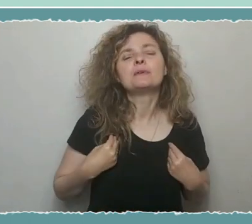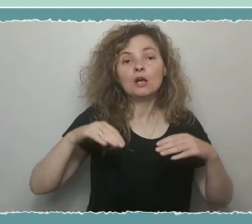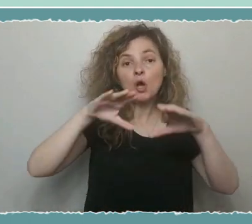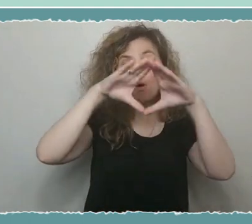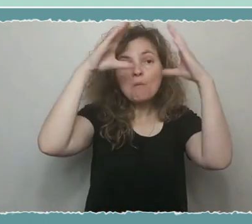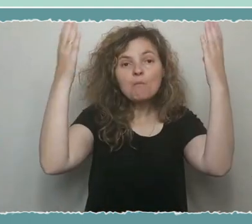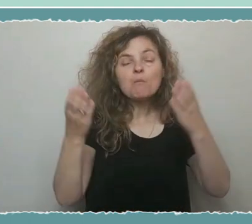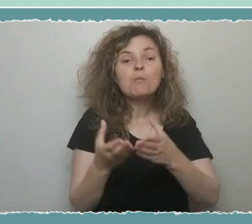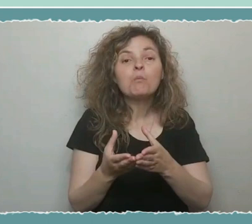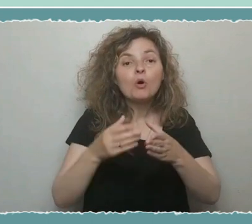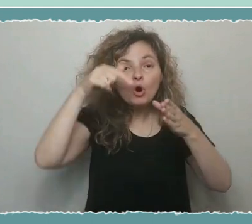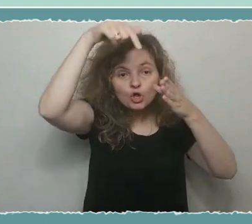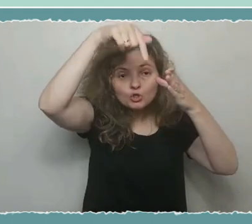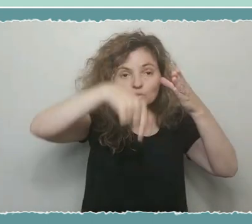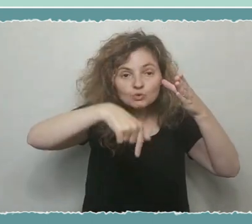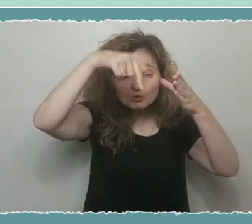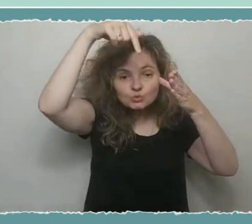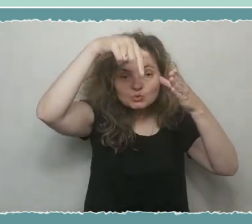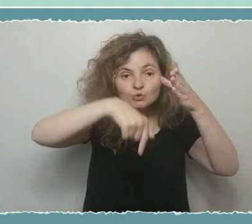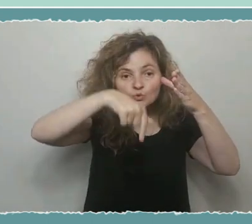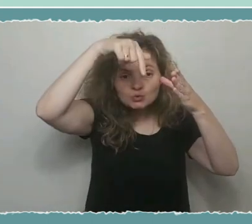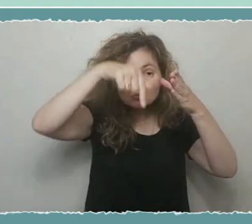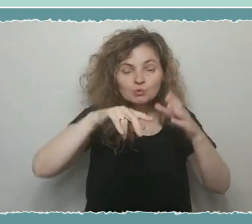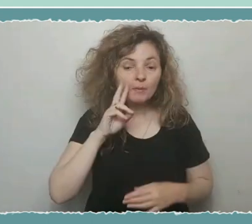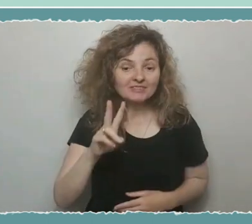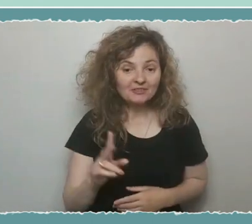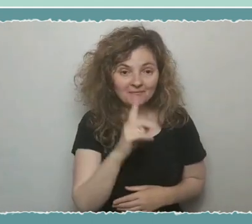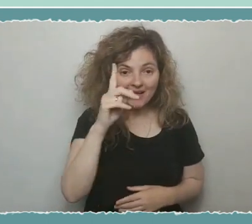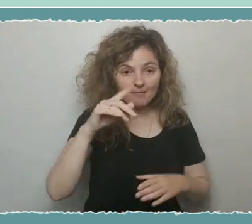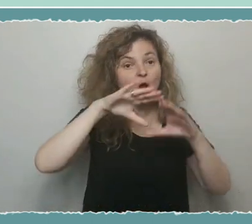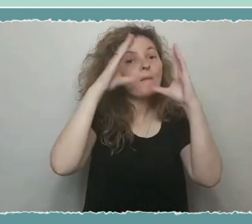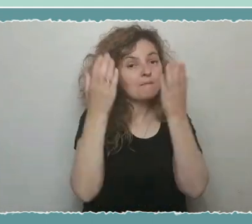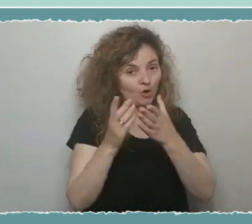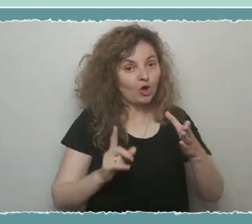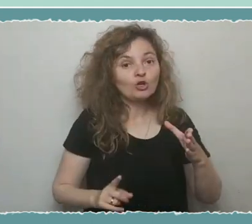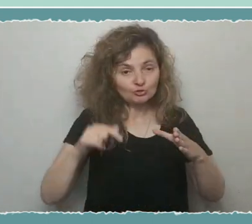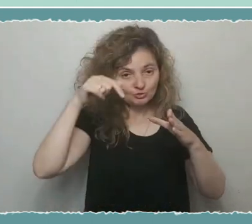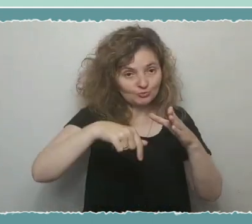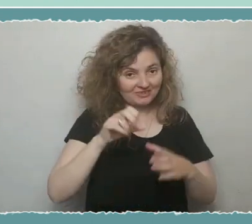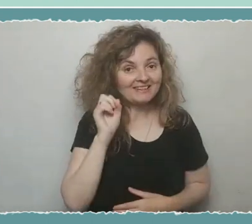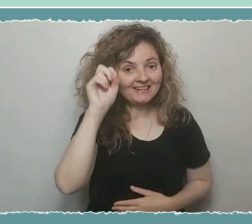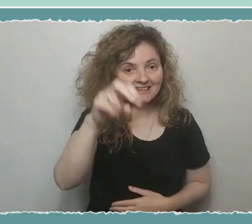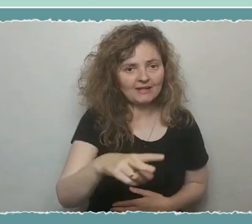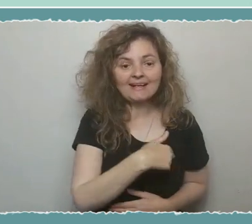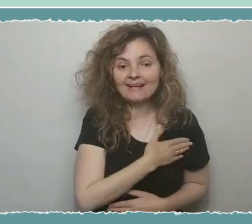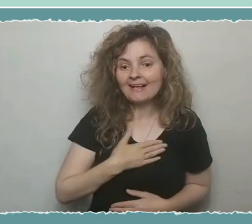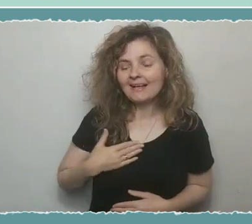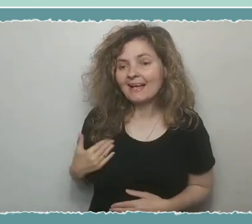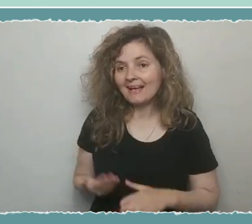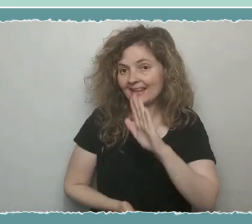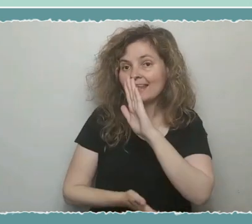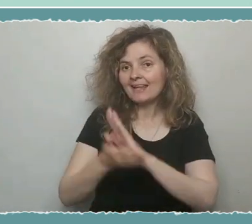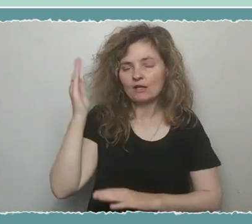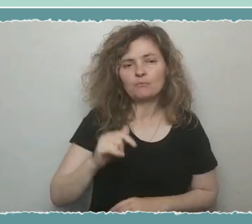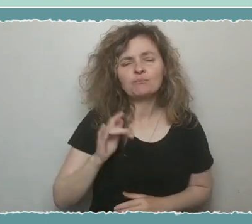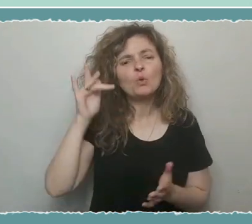xusto. O de abaixo como é? No, abaixo así visto polo mapa. Polo sur, tede razón. E el quería ir ao polo sur, e un